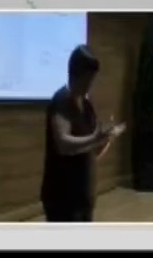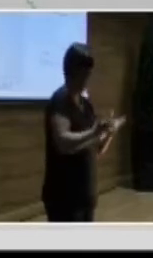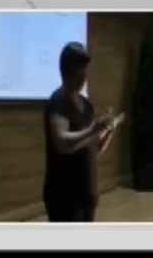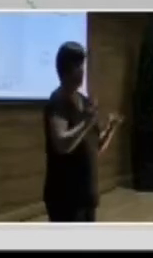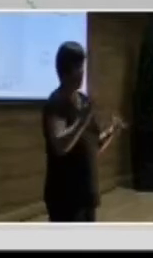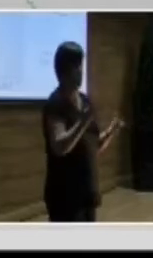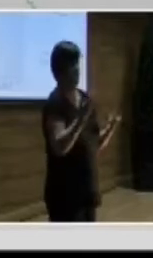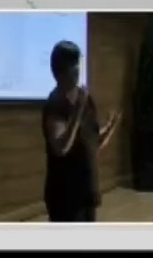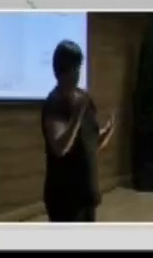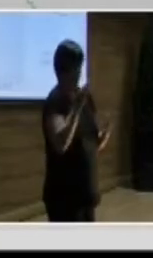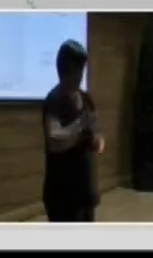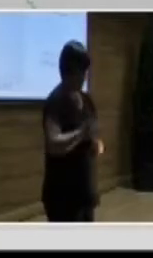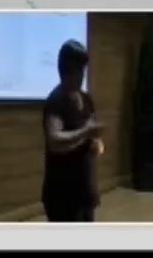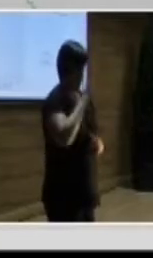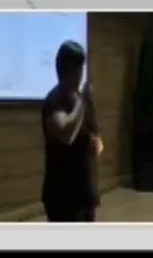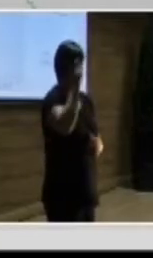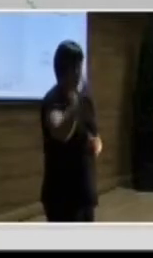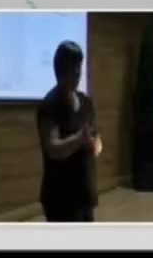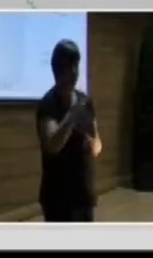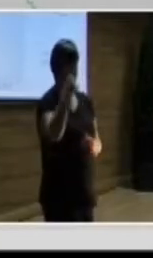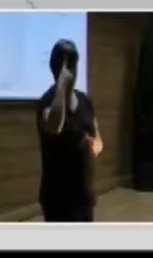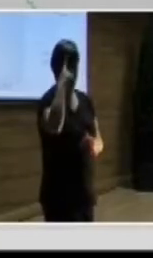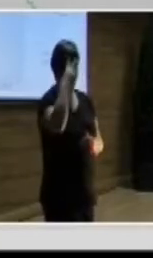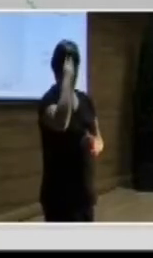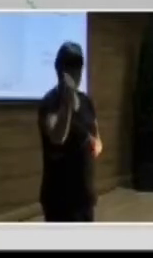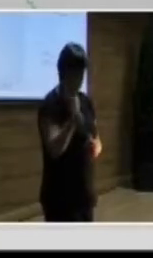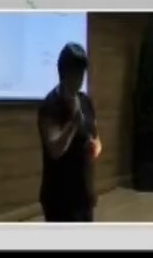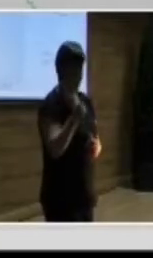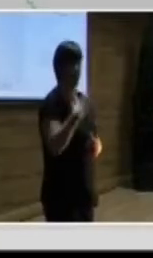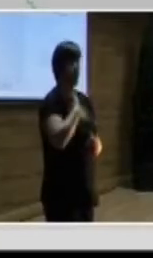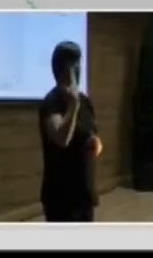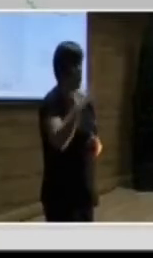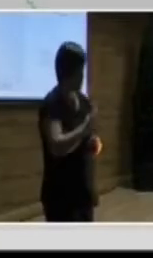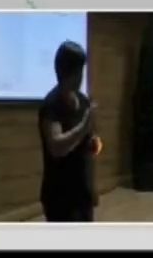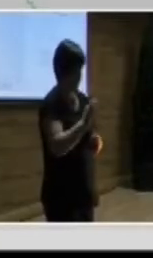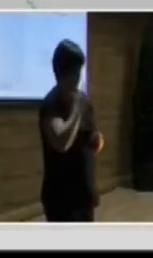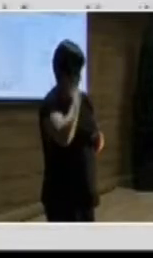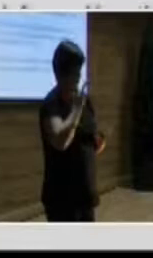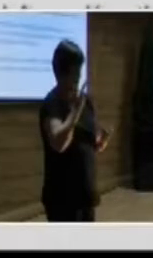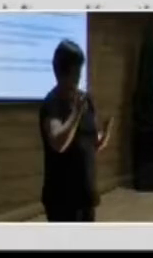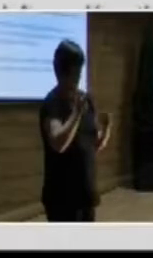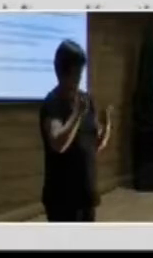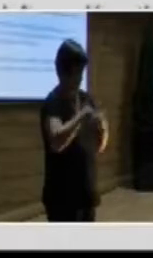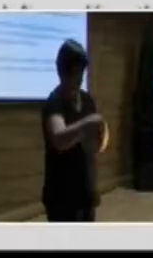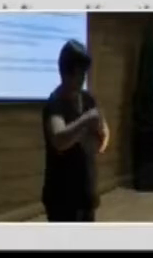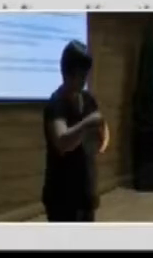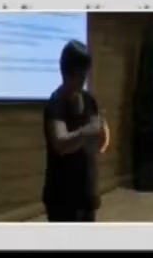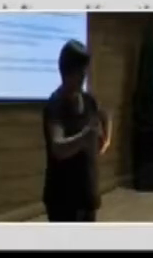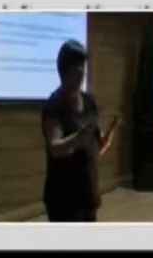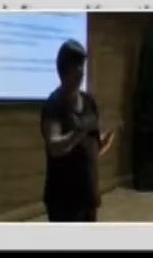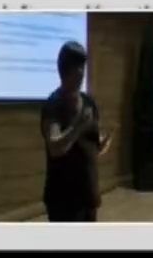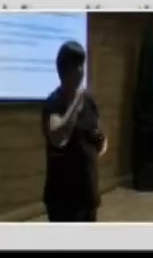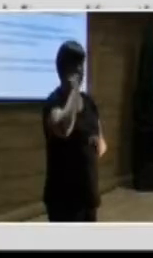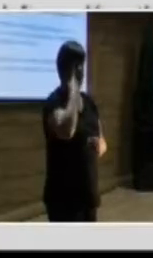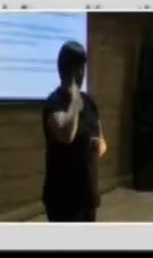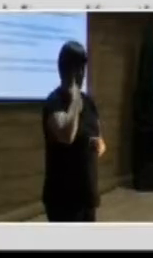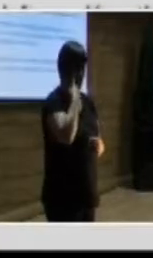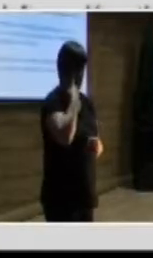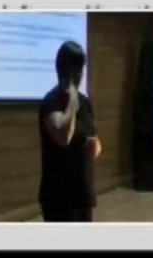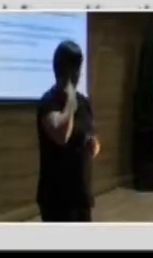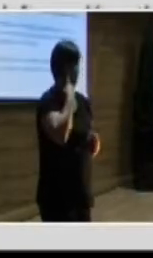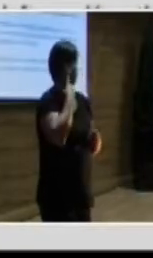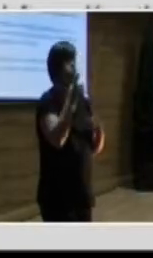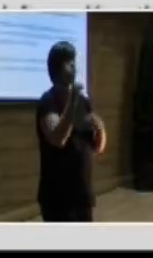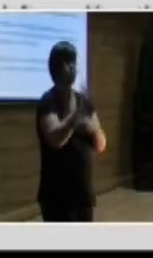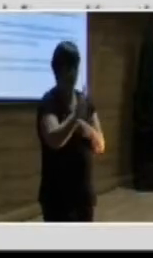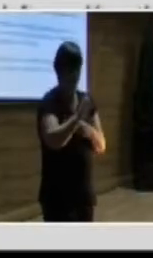dependencia y quien no tiene Alzheimer puede permanecer estable o mejorar. Y la importancia de este diagnóstico temprano se